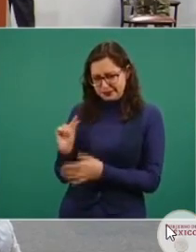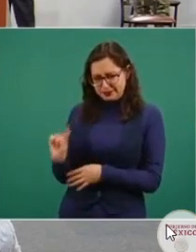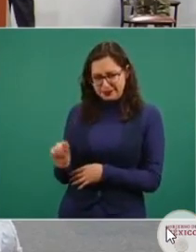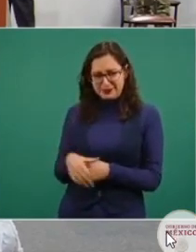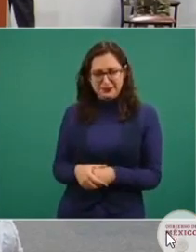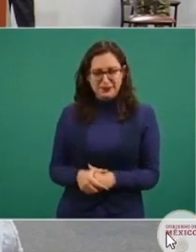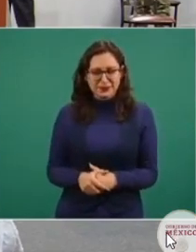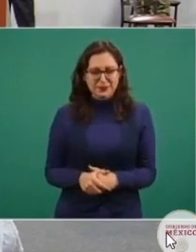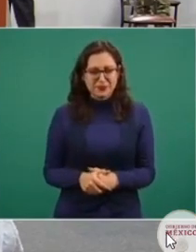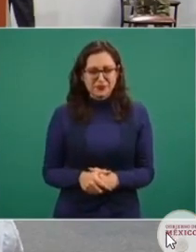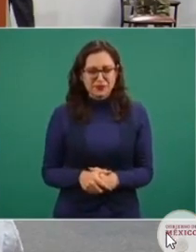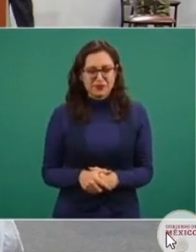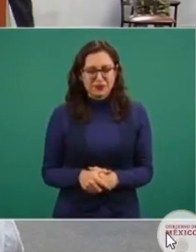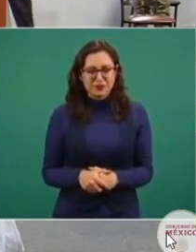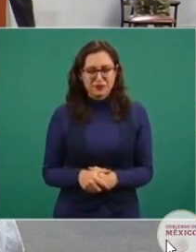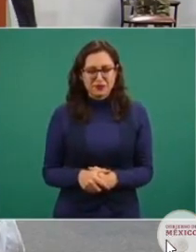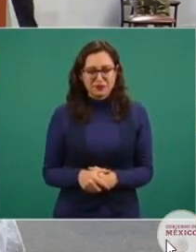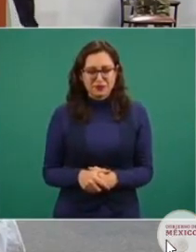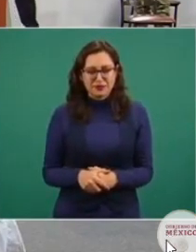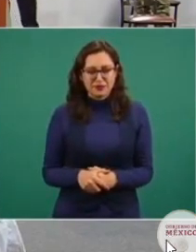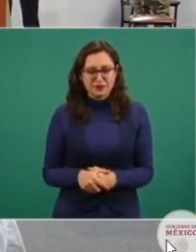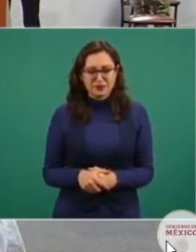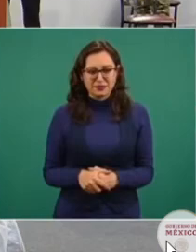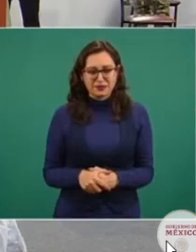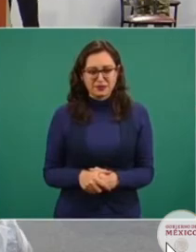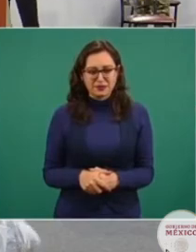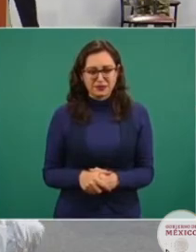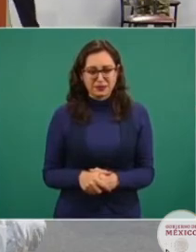Es el diálogo de Matute, ¿eh?